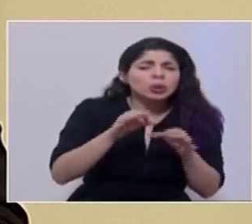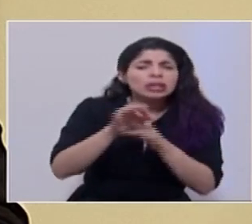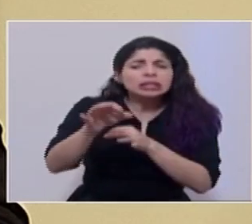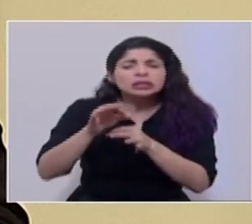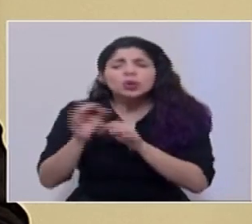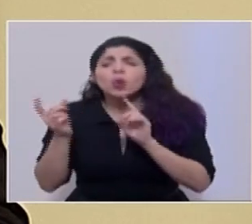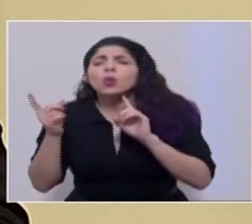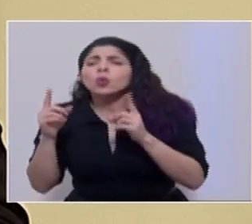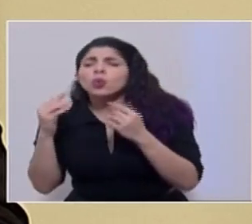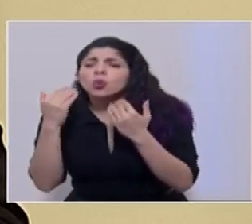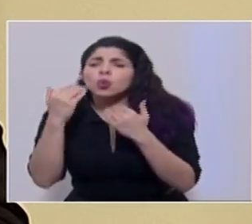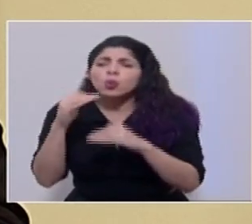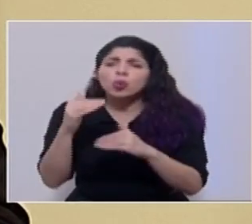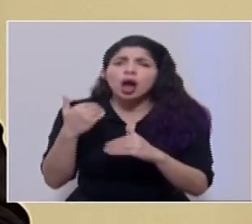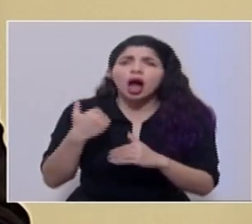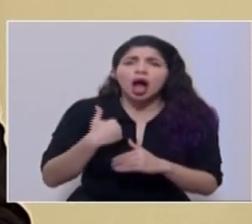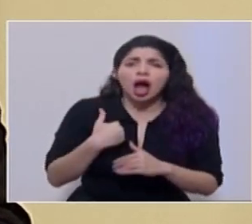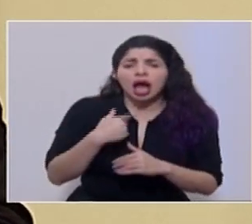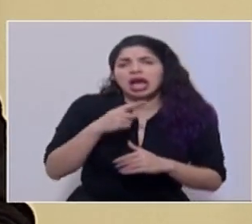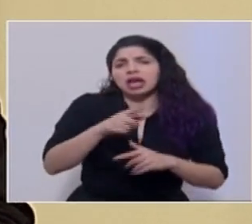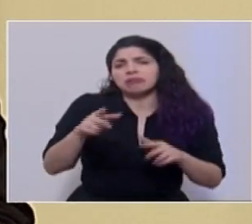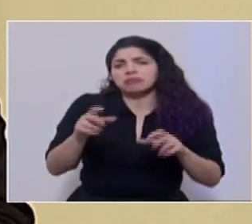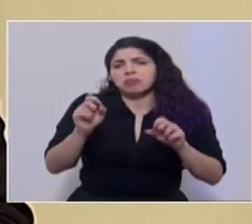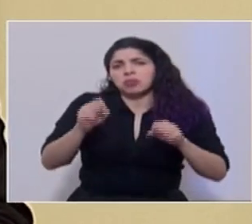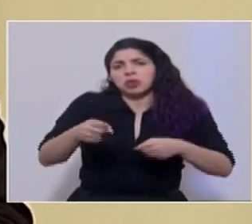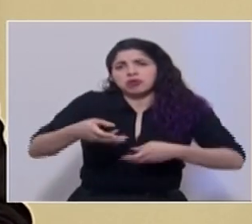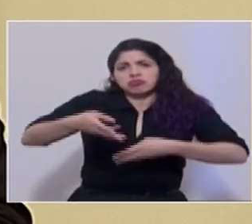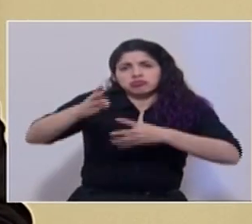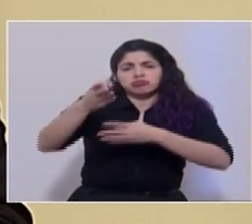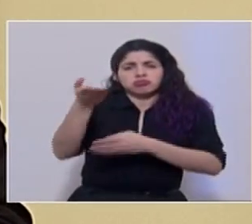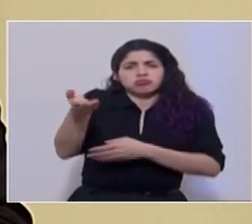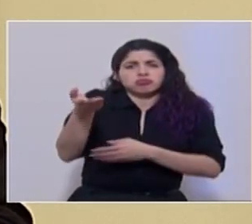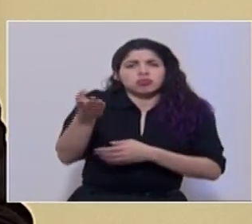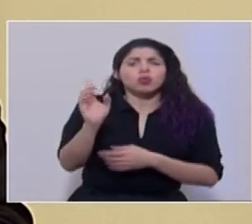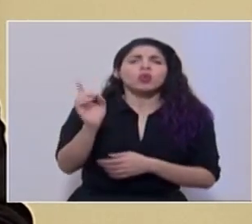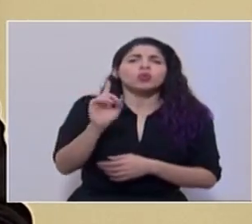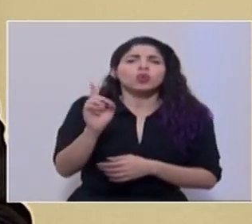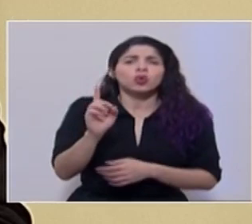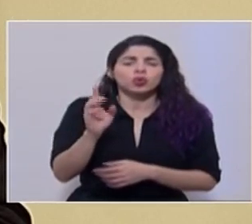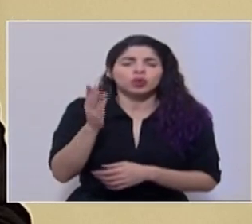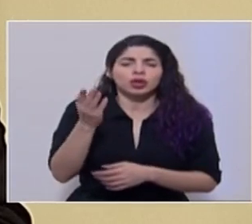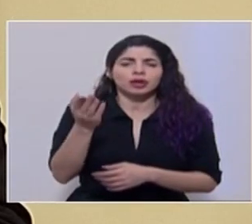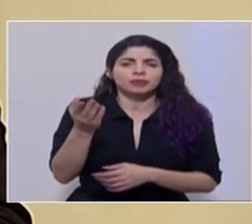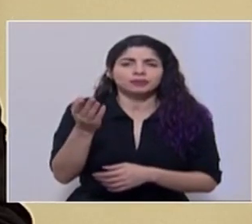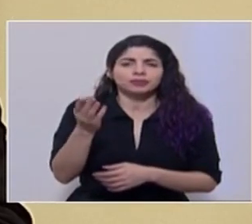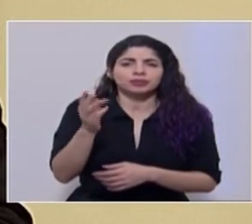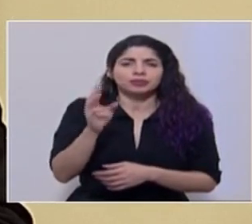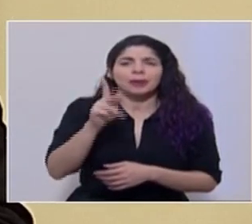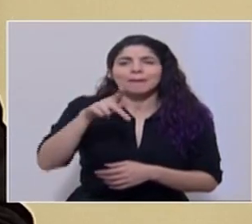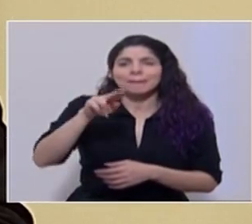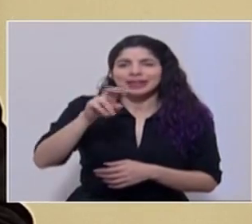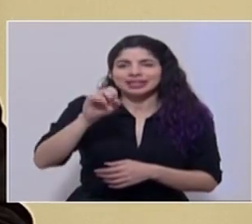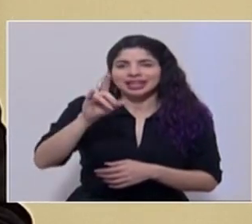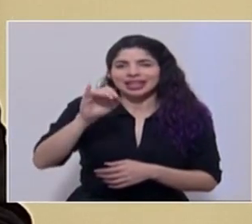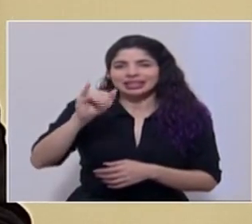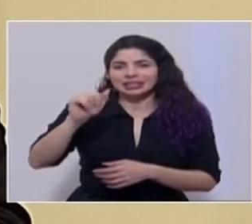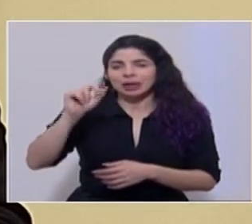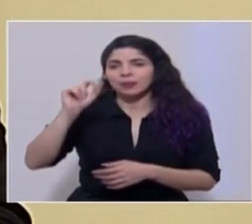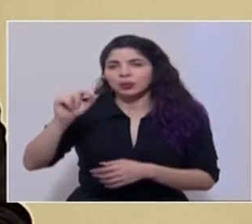operan bajo restricción vehicular sanitaria está disponible en el sitio